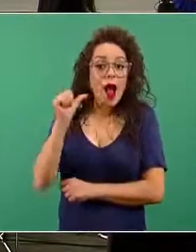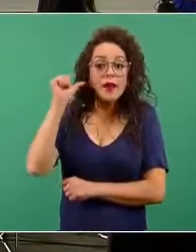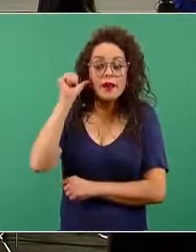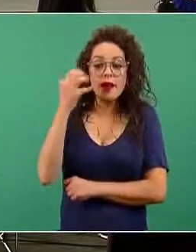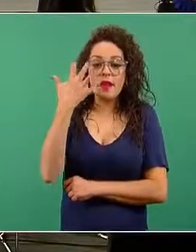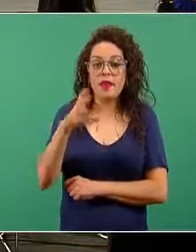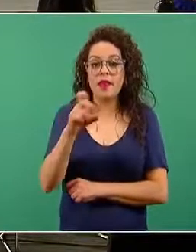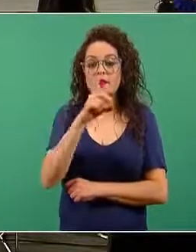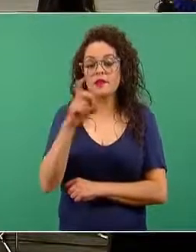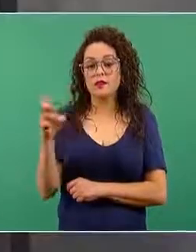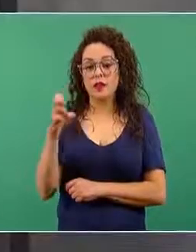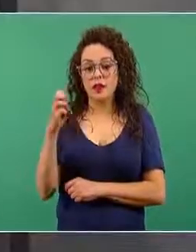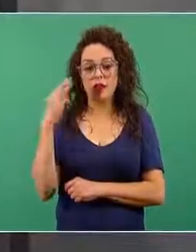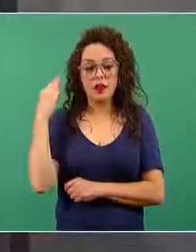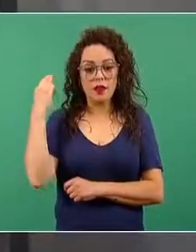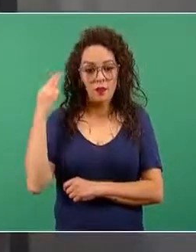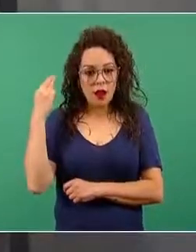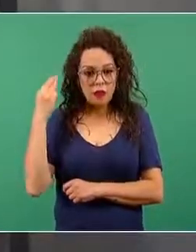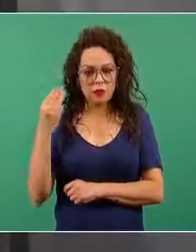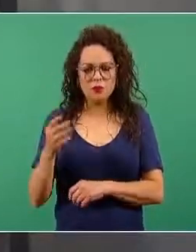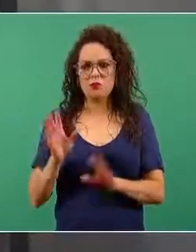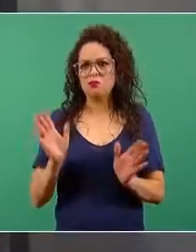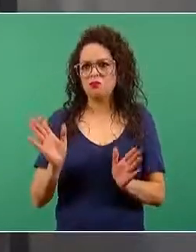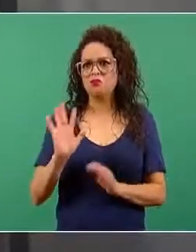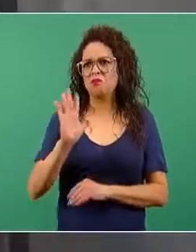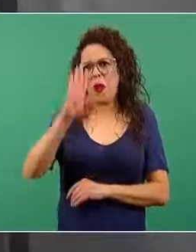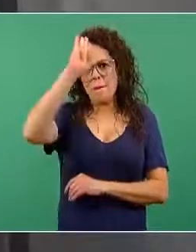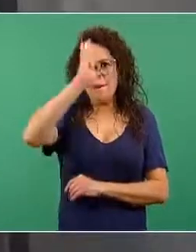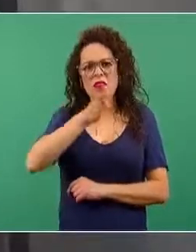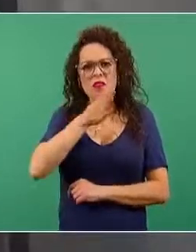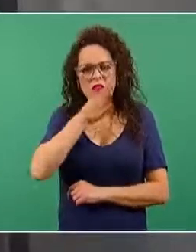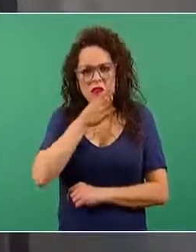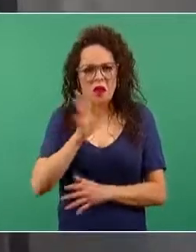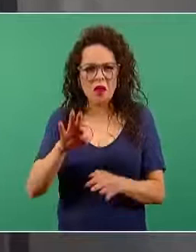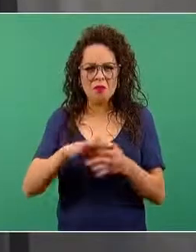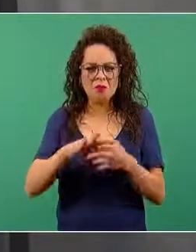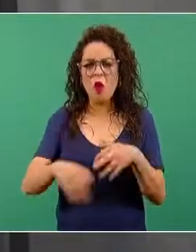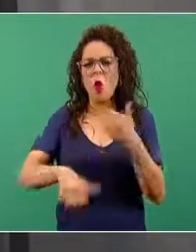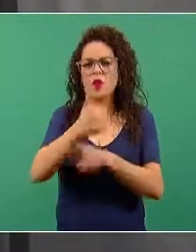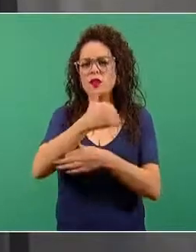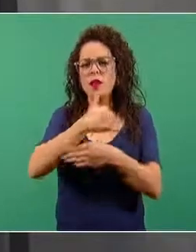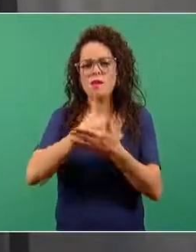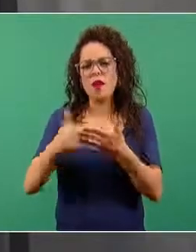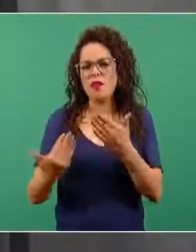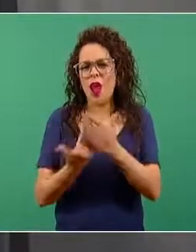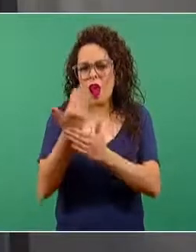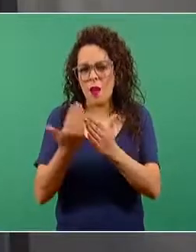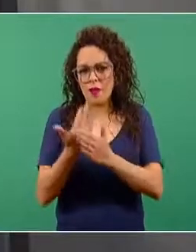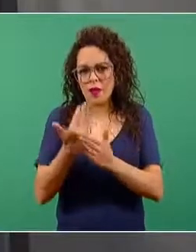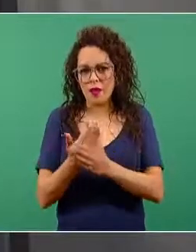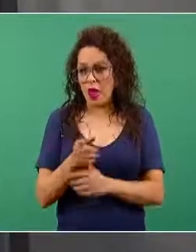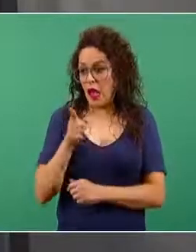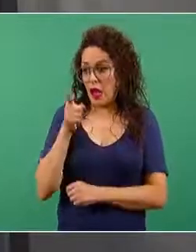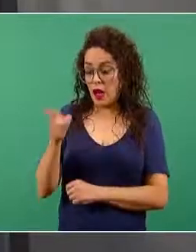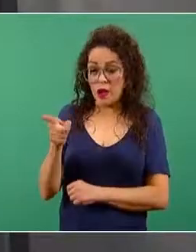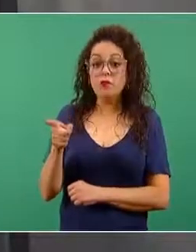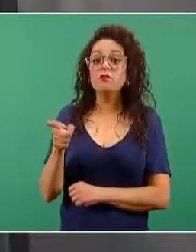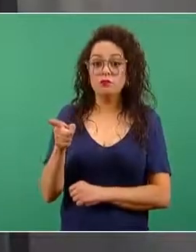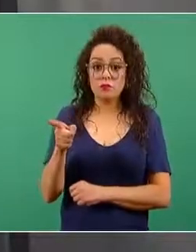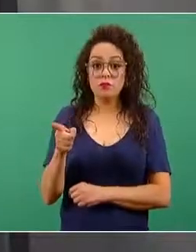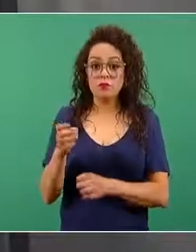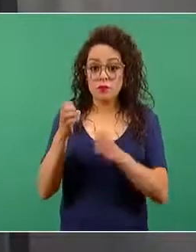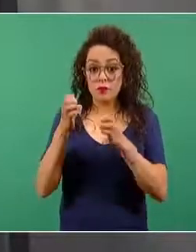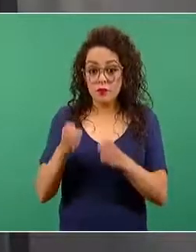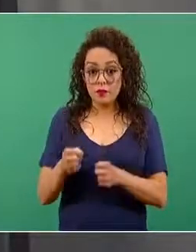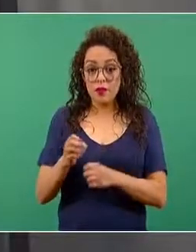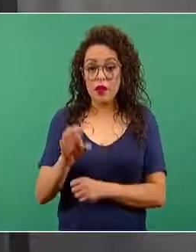10, casi al mediodía, a las 11:30 de la mañana. Esta persona permaneció en observación por cerca